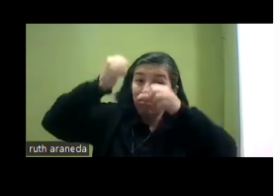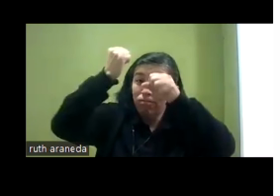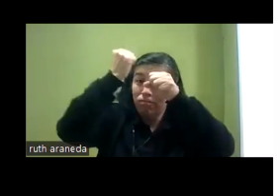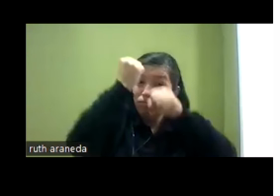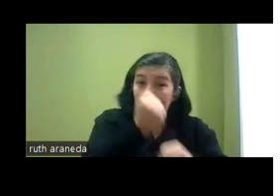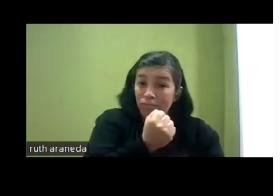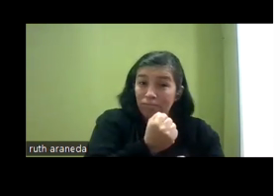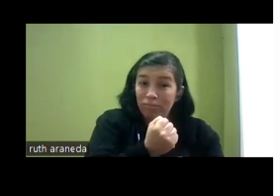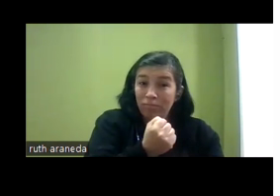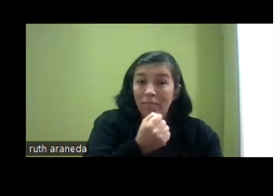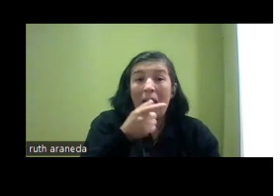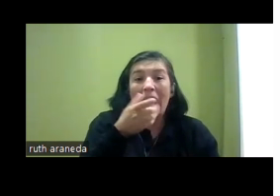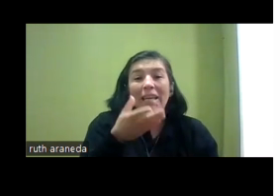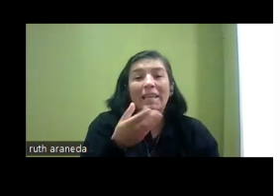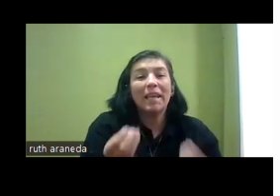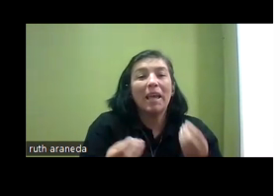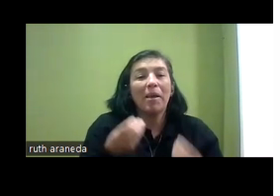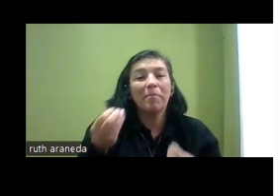tenemos